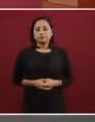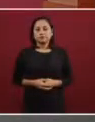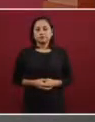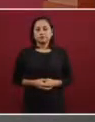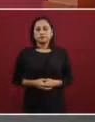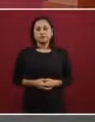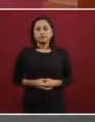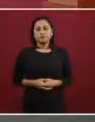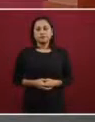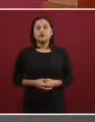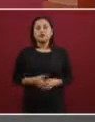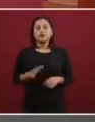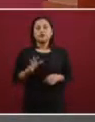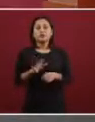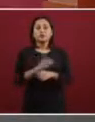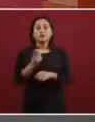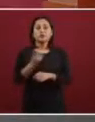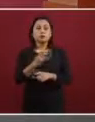de